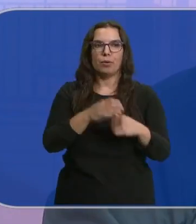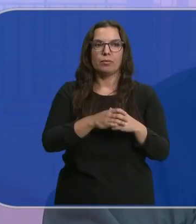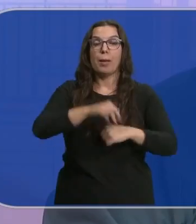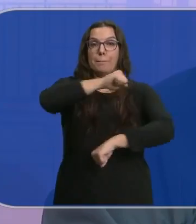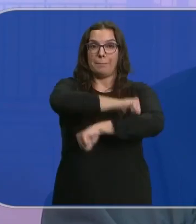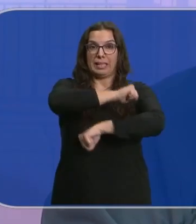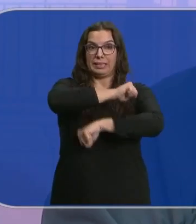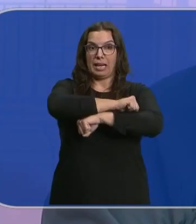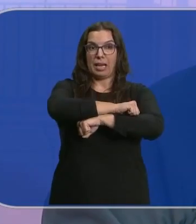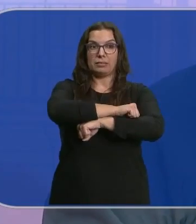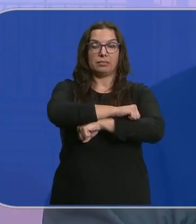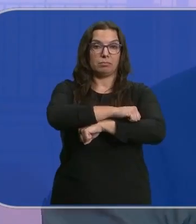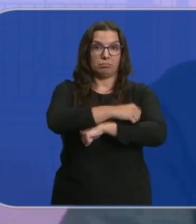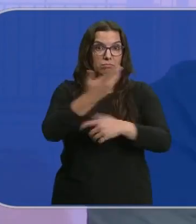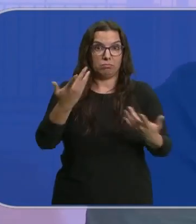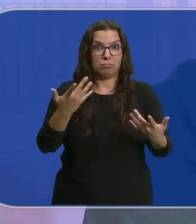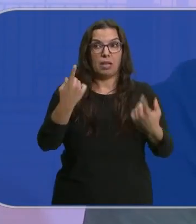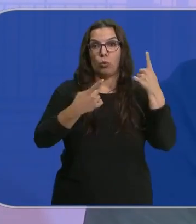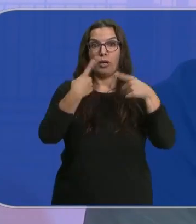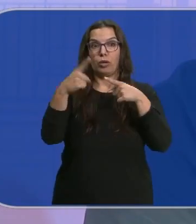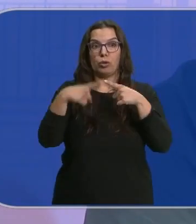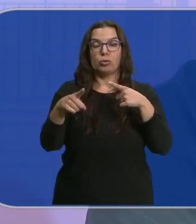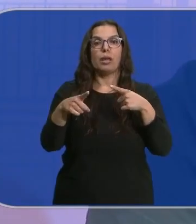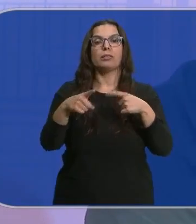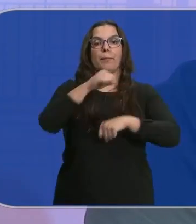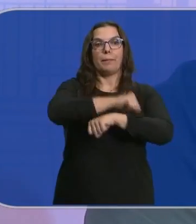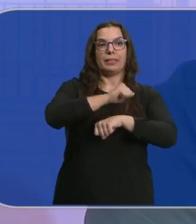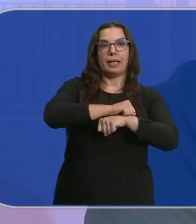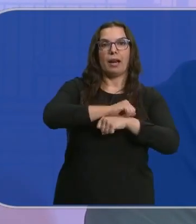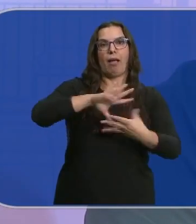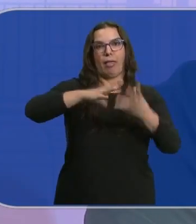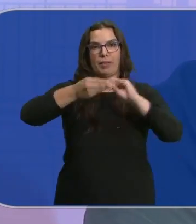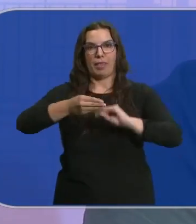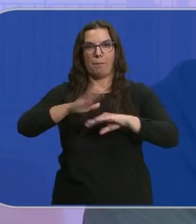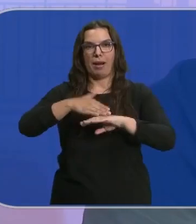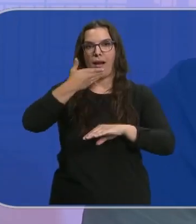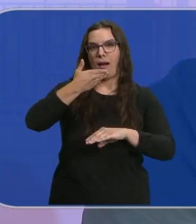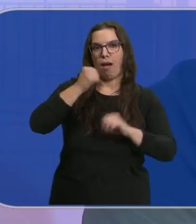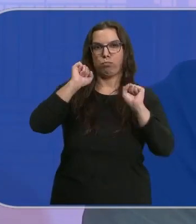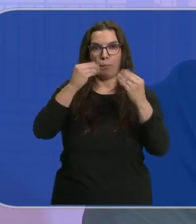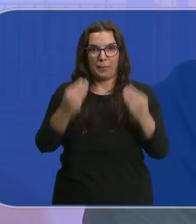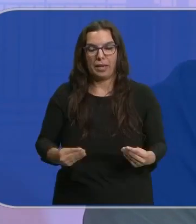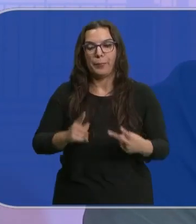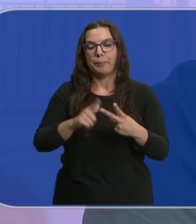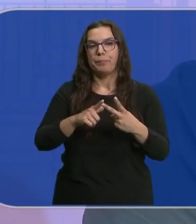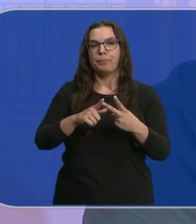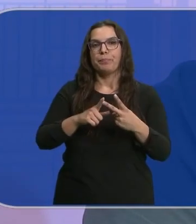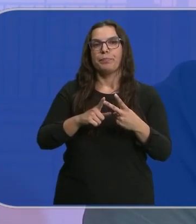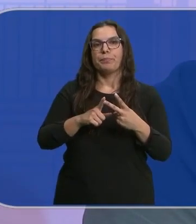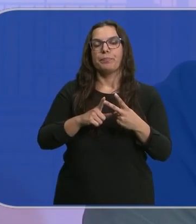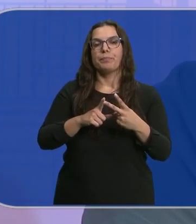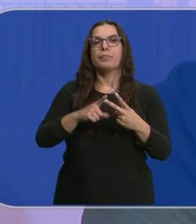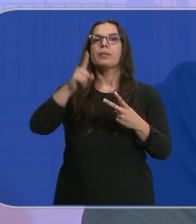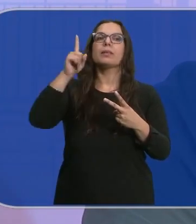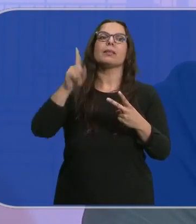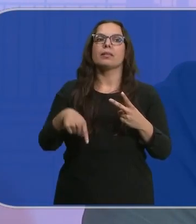las ventanas, ciertas infraestructuras del edificio, poner unas térmicamente mucho mejores, reducir el coste que